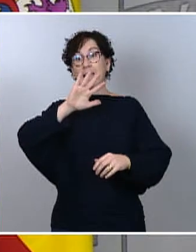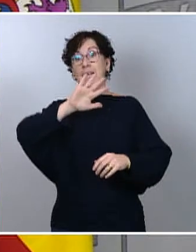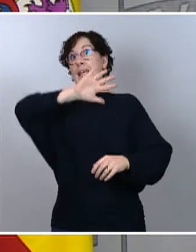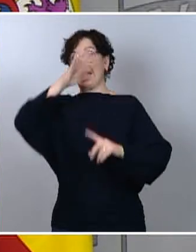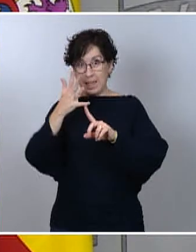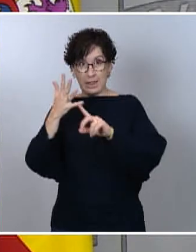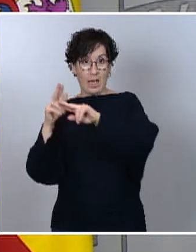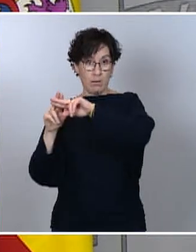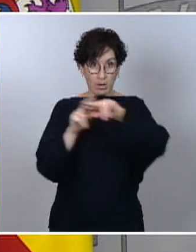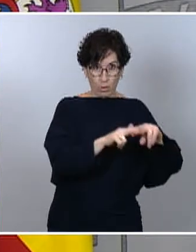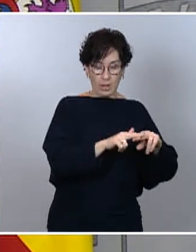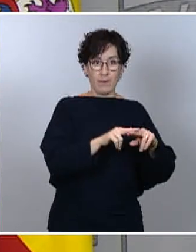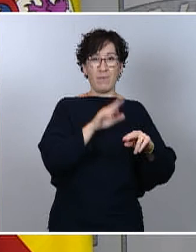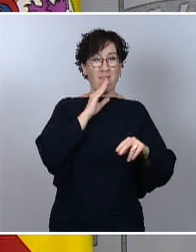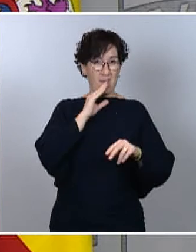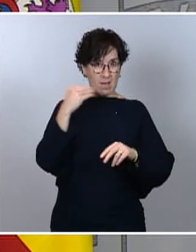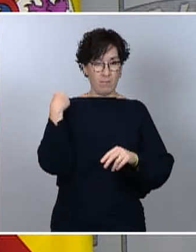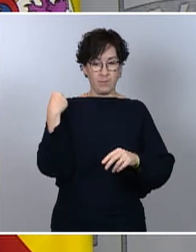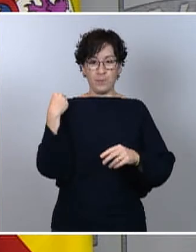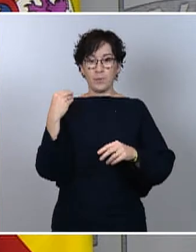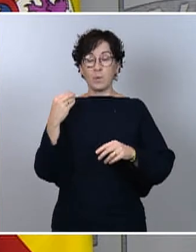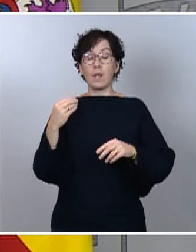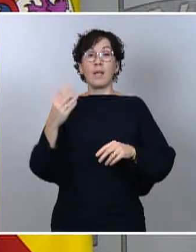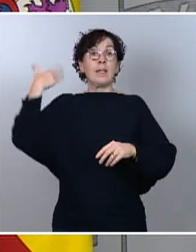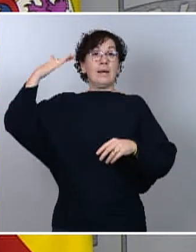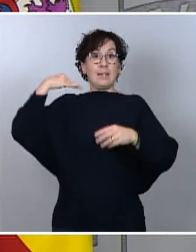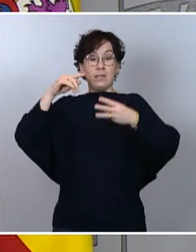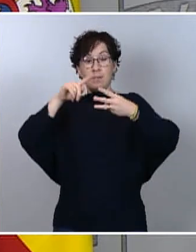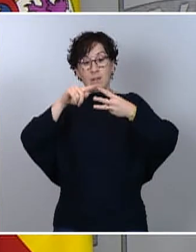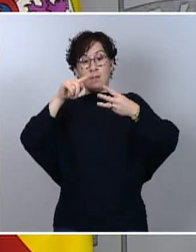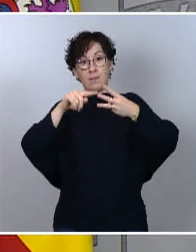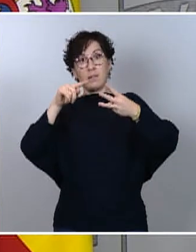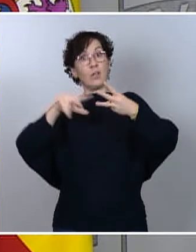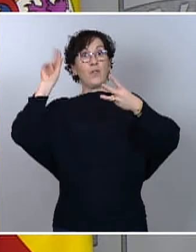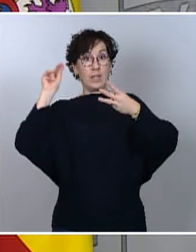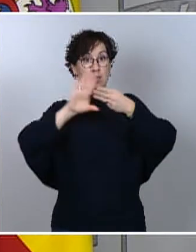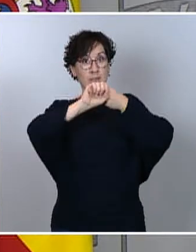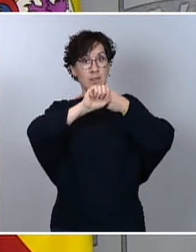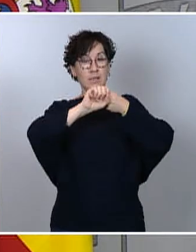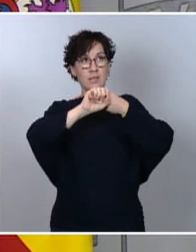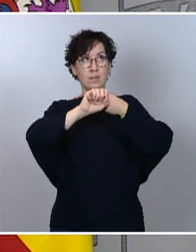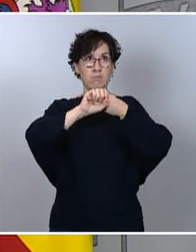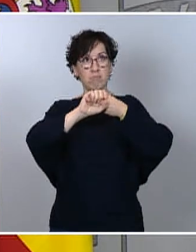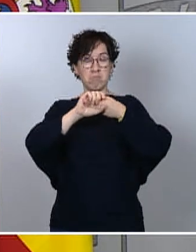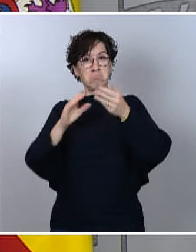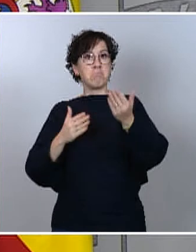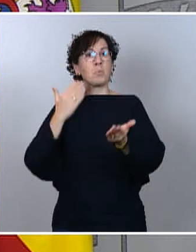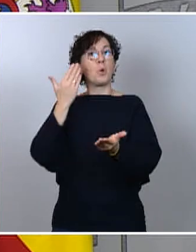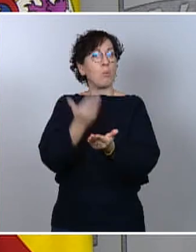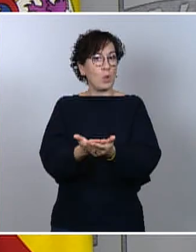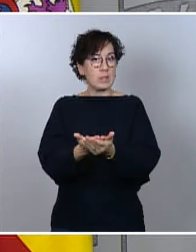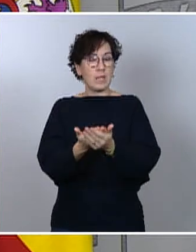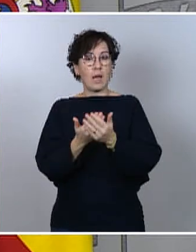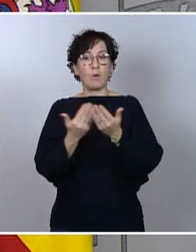terminamos las 3 anteriores rondas, lo que propusimos era hacer estudios en este otoño